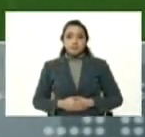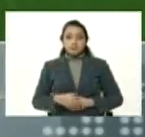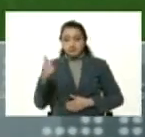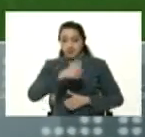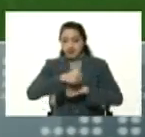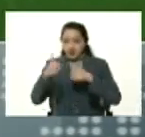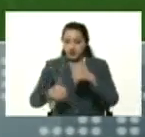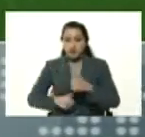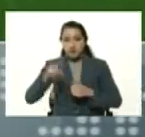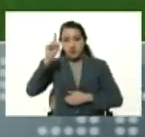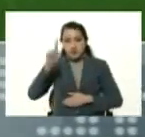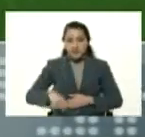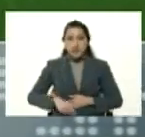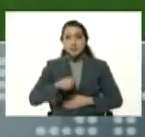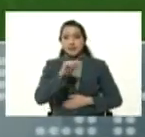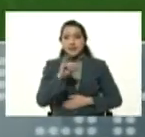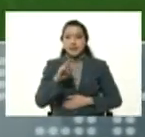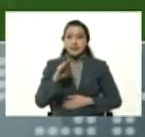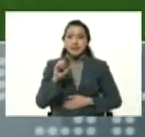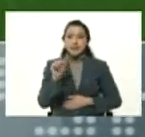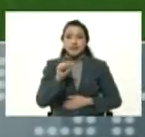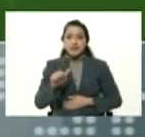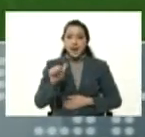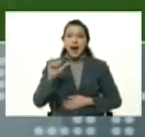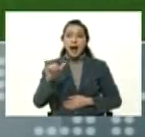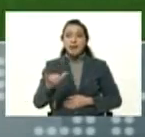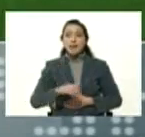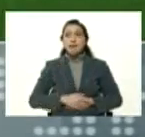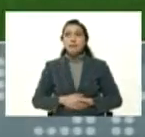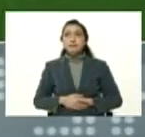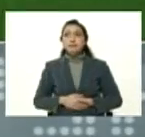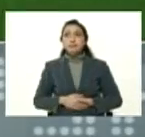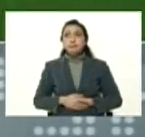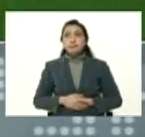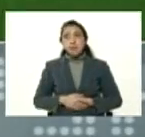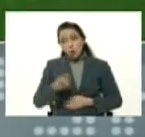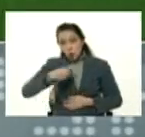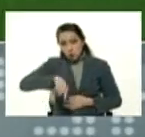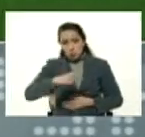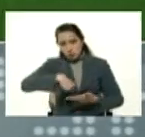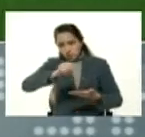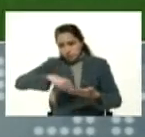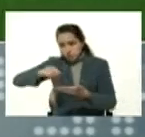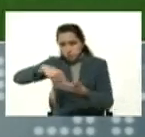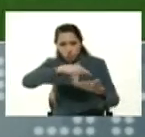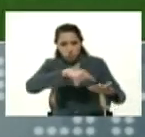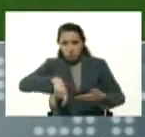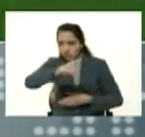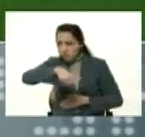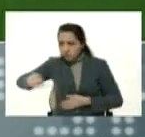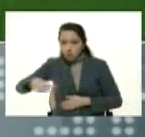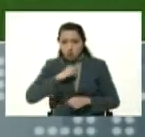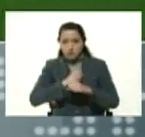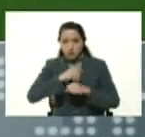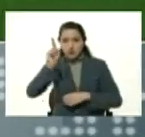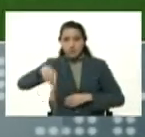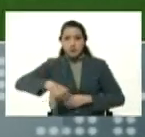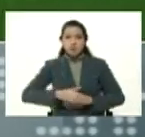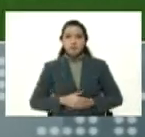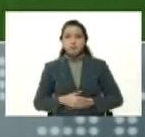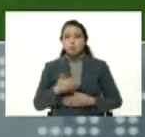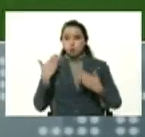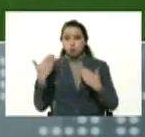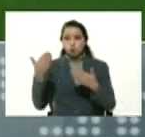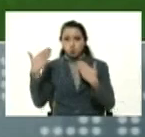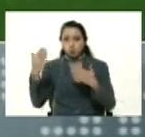viceministra Tibisay. Bueno, y agreguen ustedes la firma de todos los productores. Se